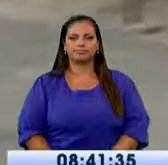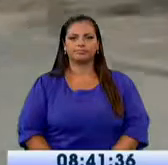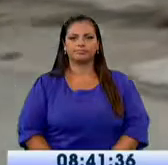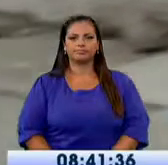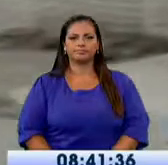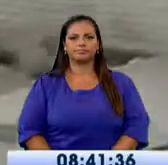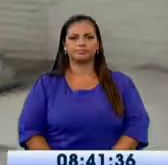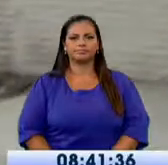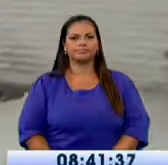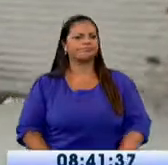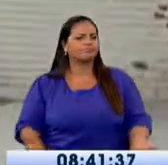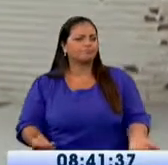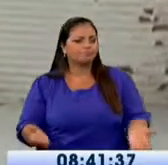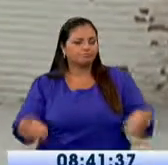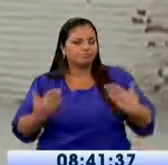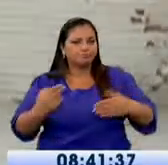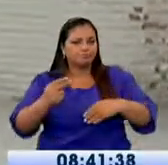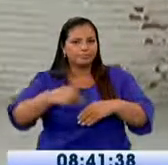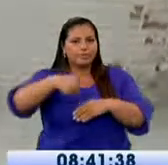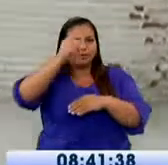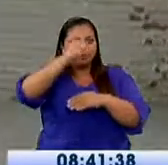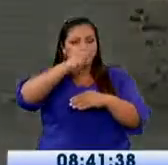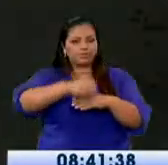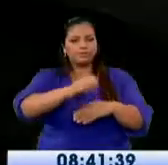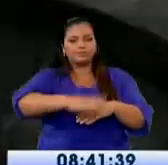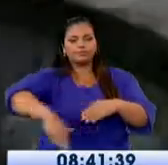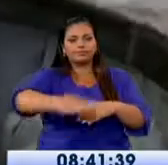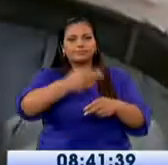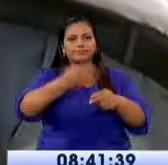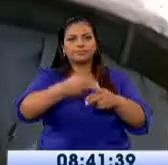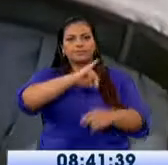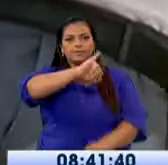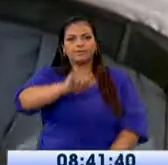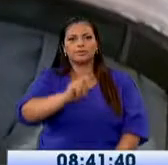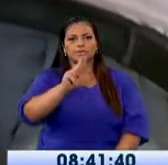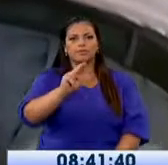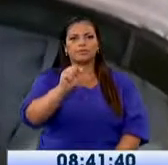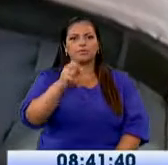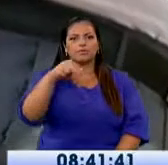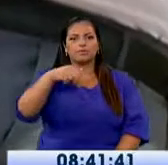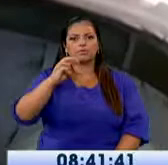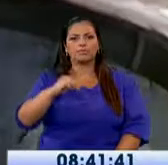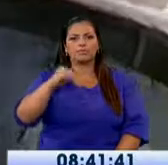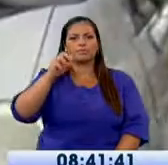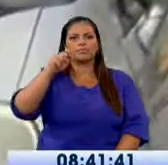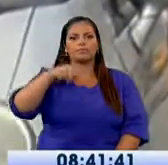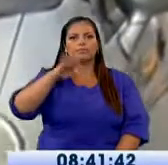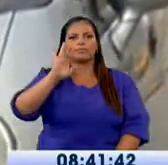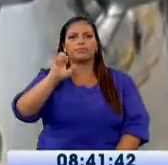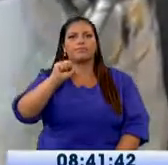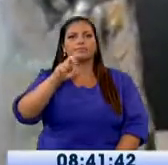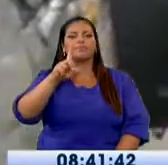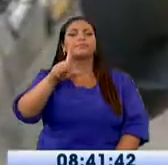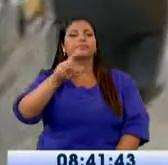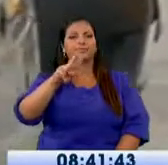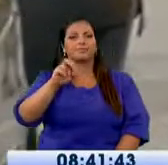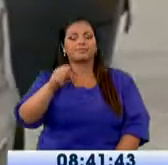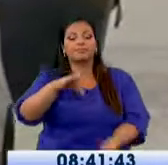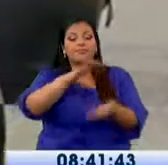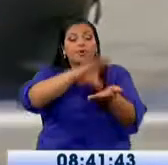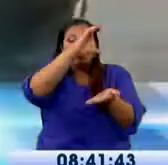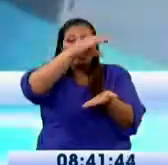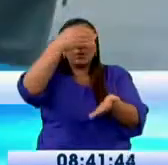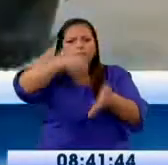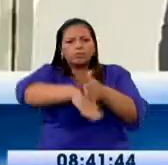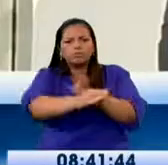El hecho se produjo supuestamente en el interior de este centro educativo y según versiones de la policía, que patrulla en la cooperativa Juan Montalvo, al